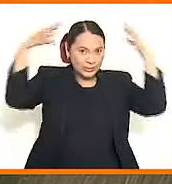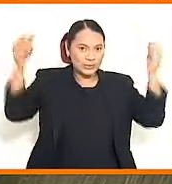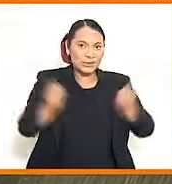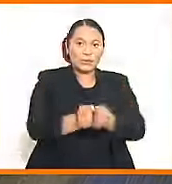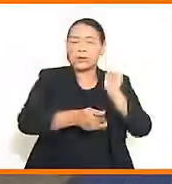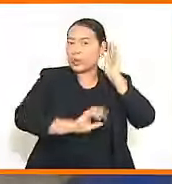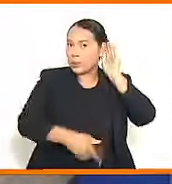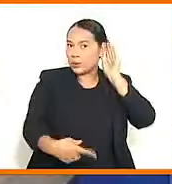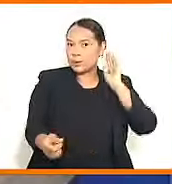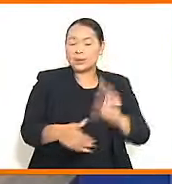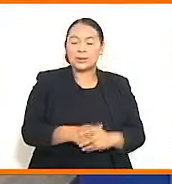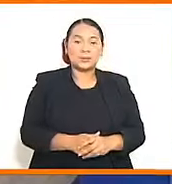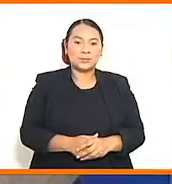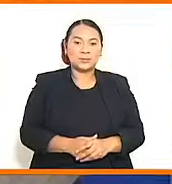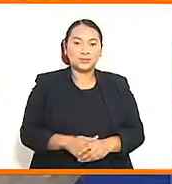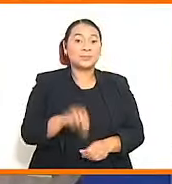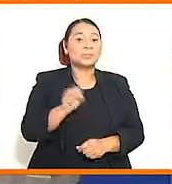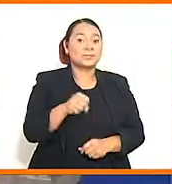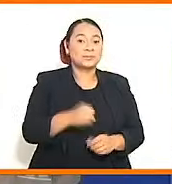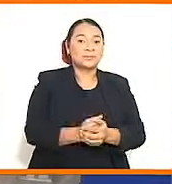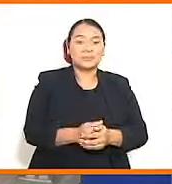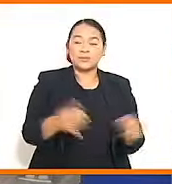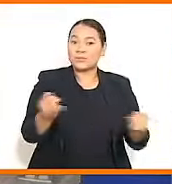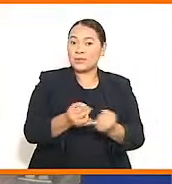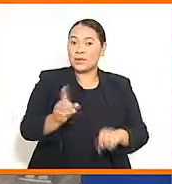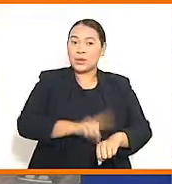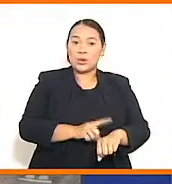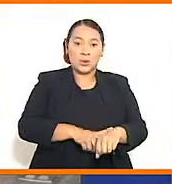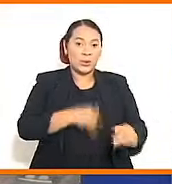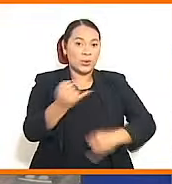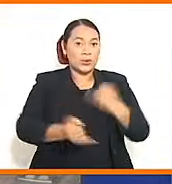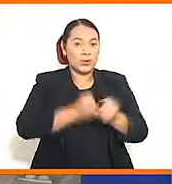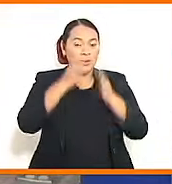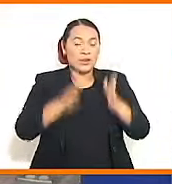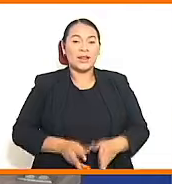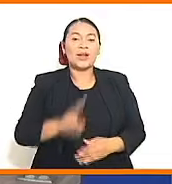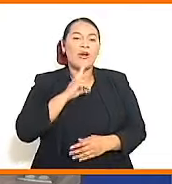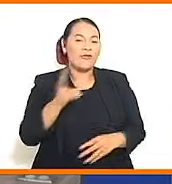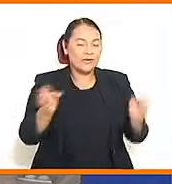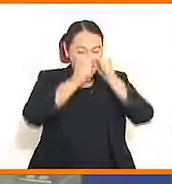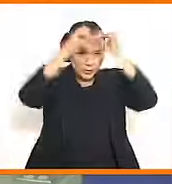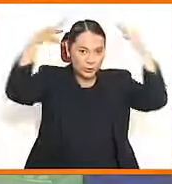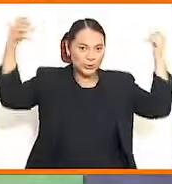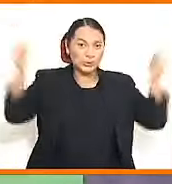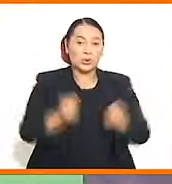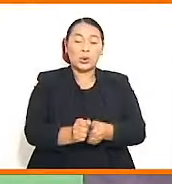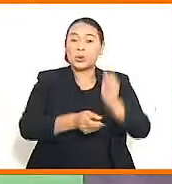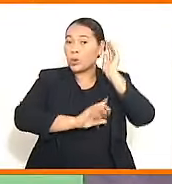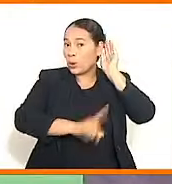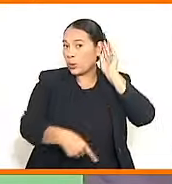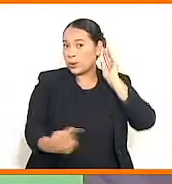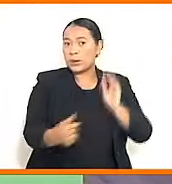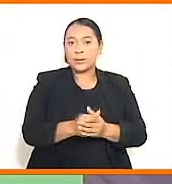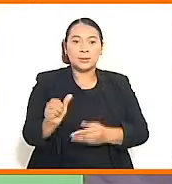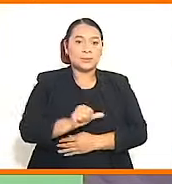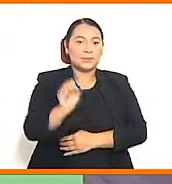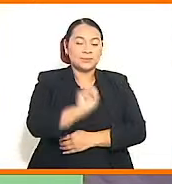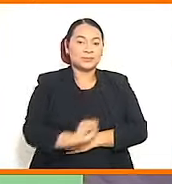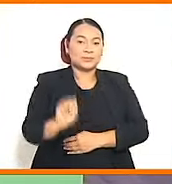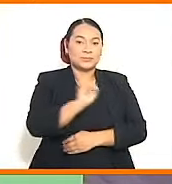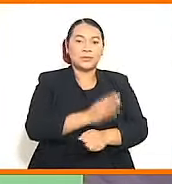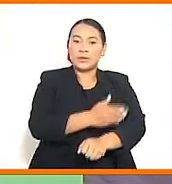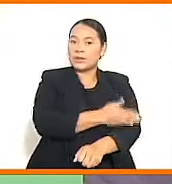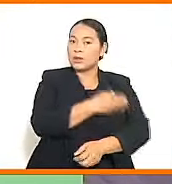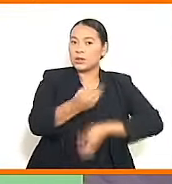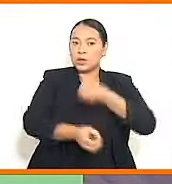realidad. Así es, Tatiana, como lo mencionaste, es momento, jugadores, de que tu sueño se haga una realidad en diaria en el día de hoy, sábado. Pero antes